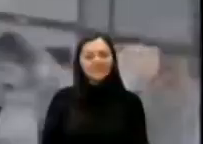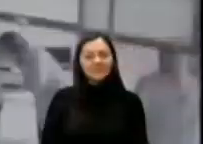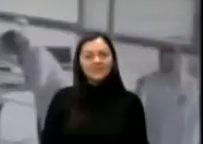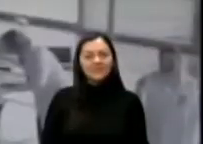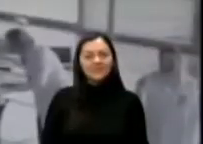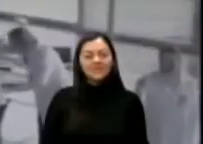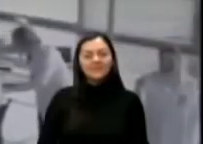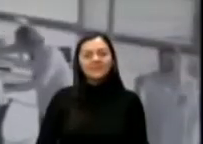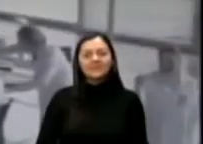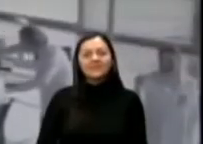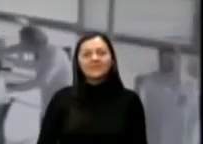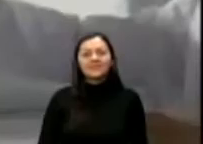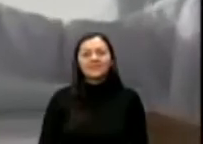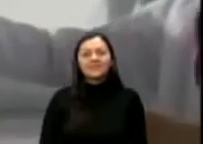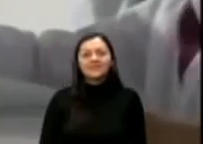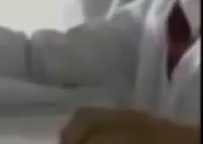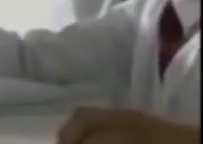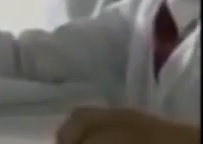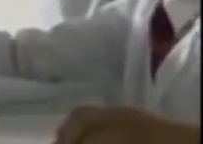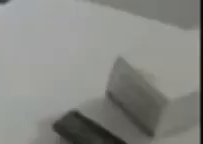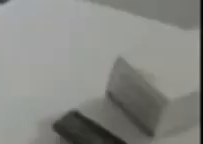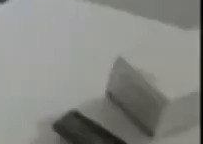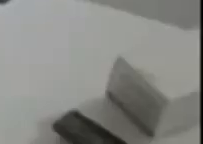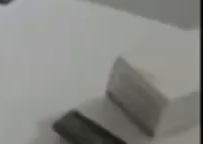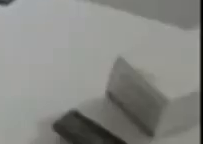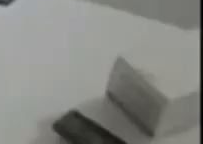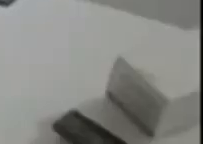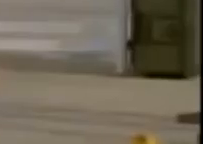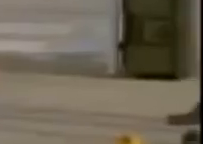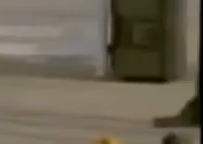el pueblo lo que es del pueblo